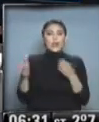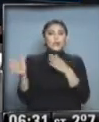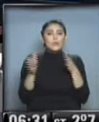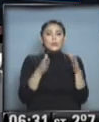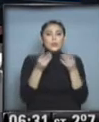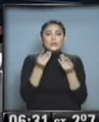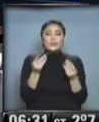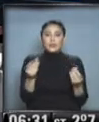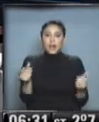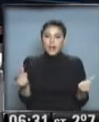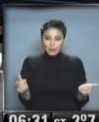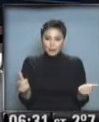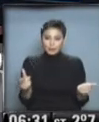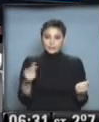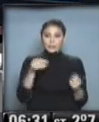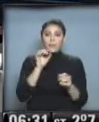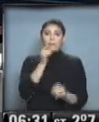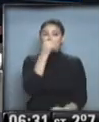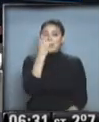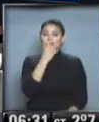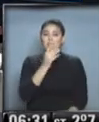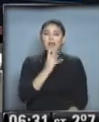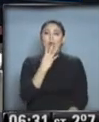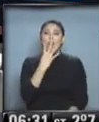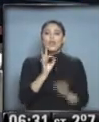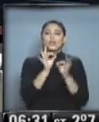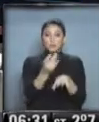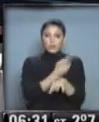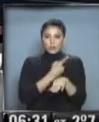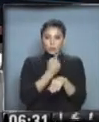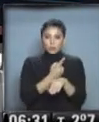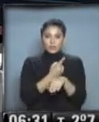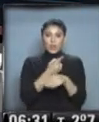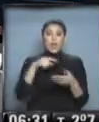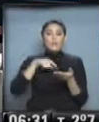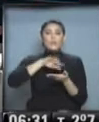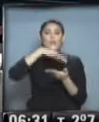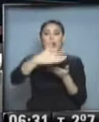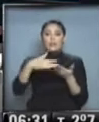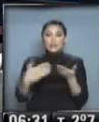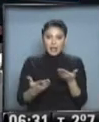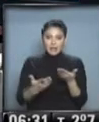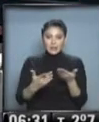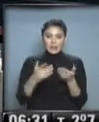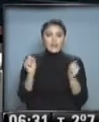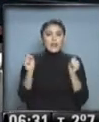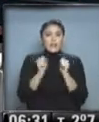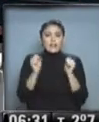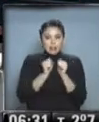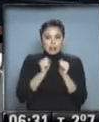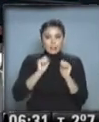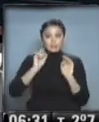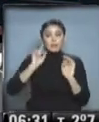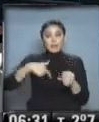muy leve del sector oeste a 4 kilómetros por hora. Y en el Gran Buenos Aires las condiciones meteorológicas son realmente muy frías también,